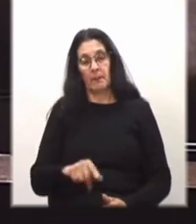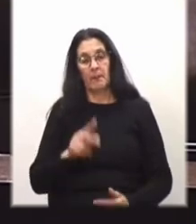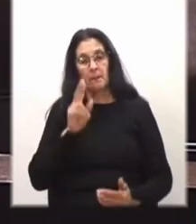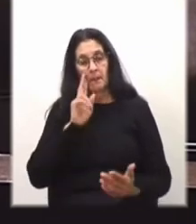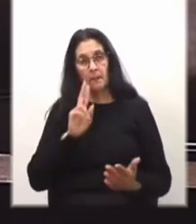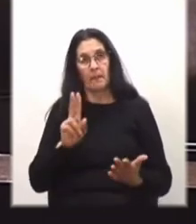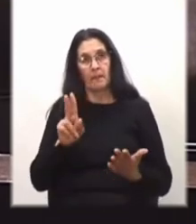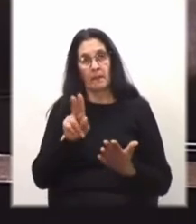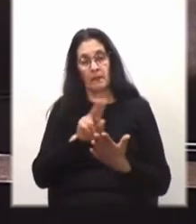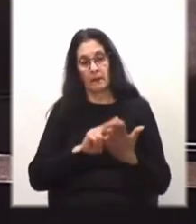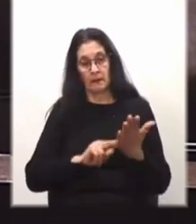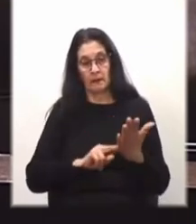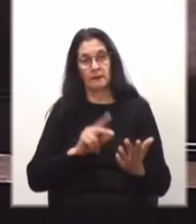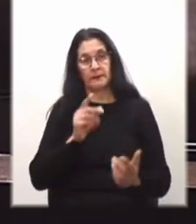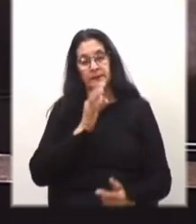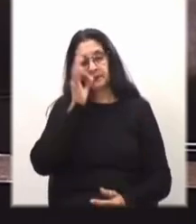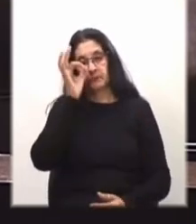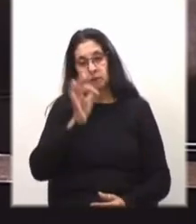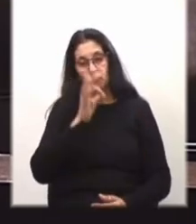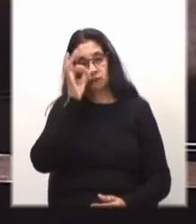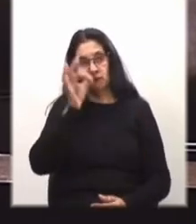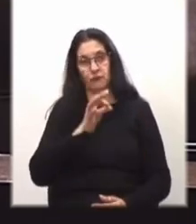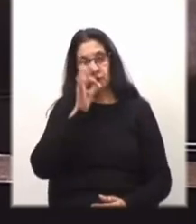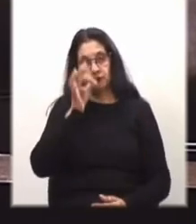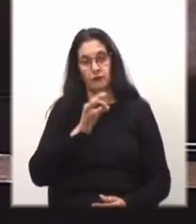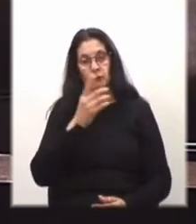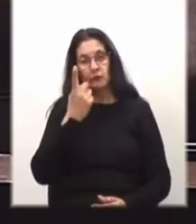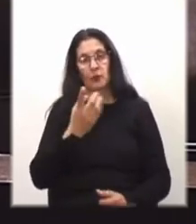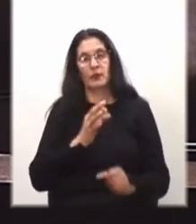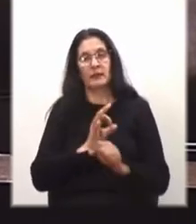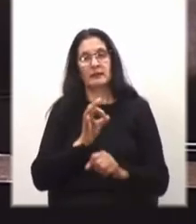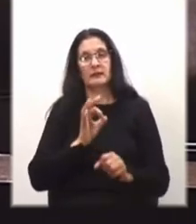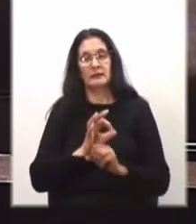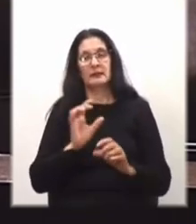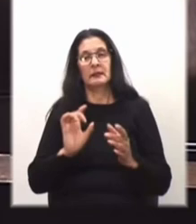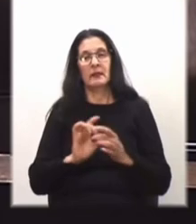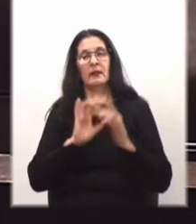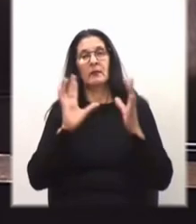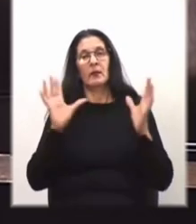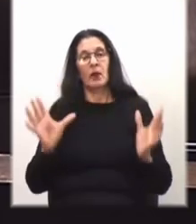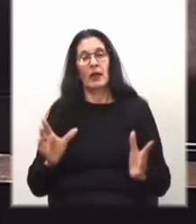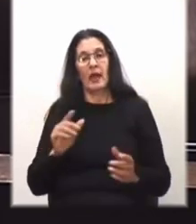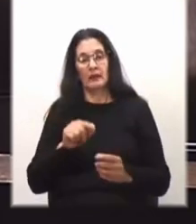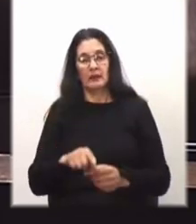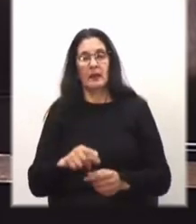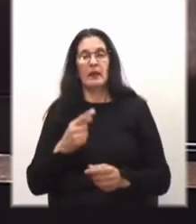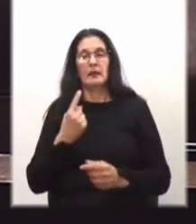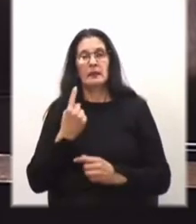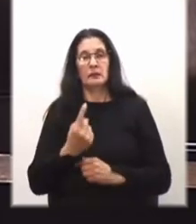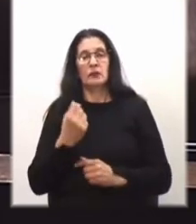hace un manifiesto, el manifiesto por una enseñanza democrática, que es una pieza